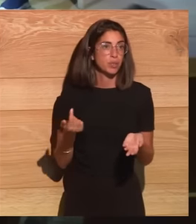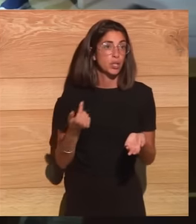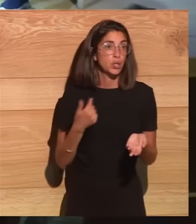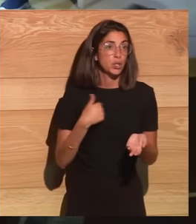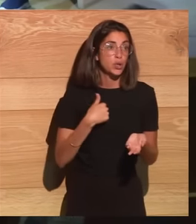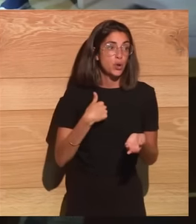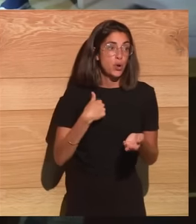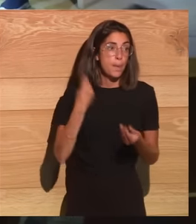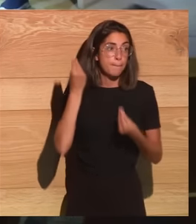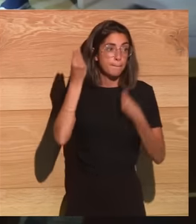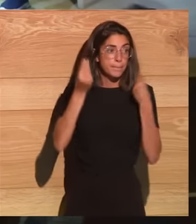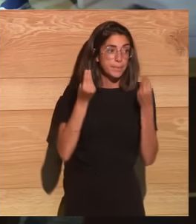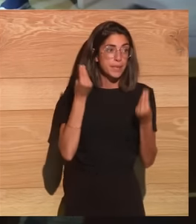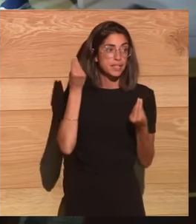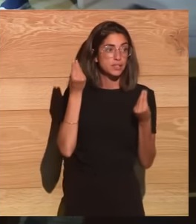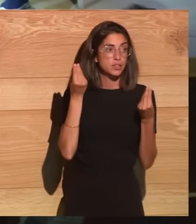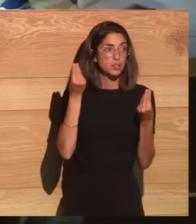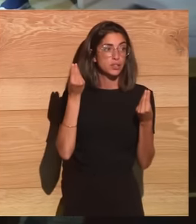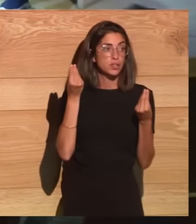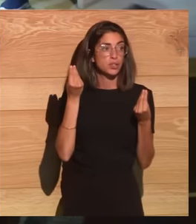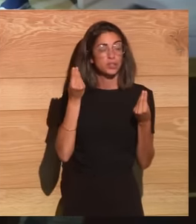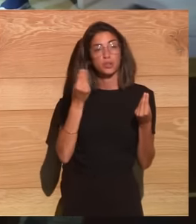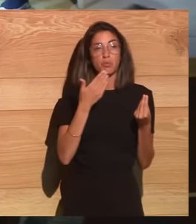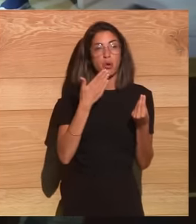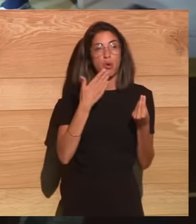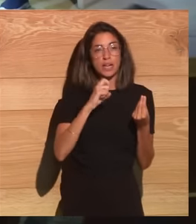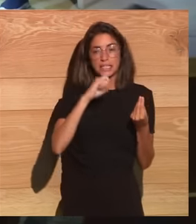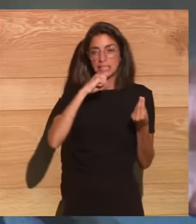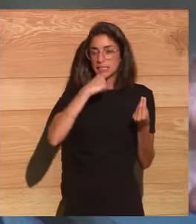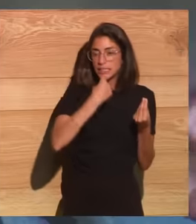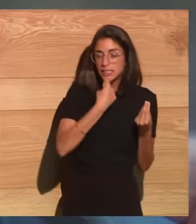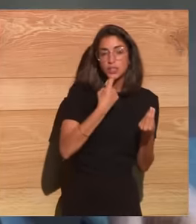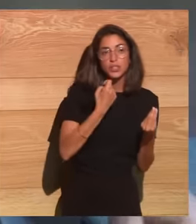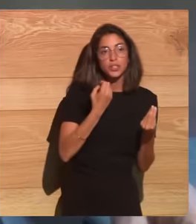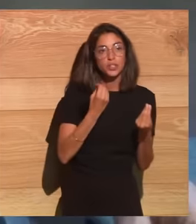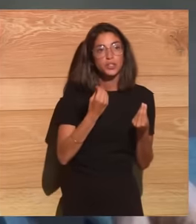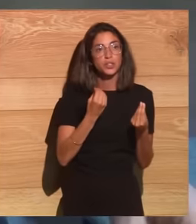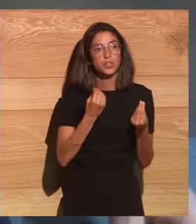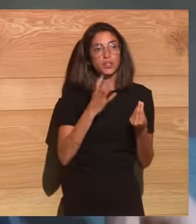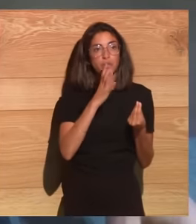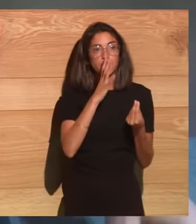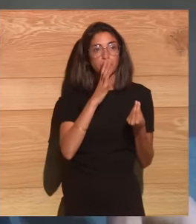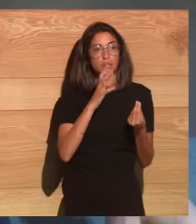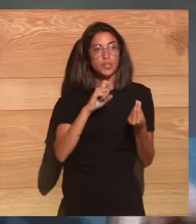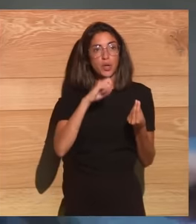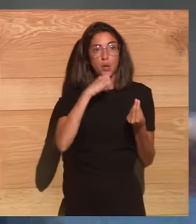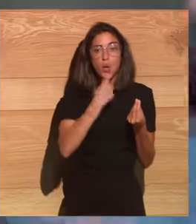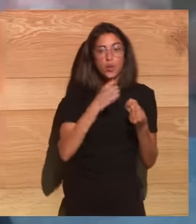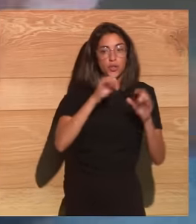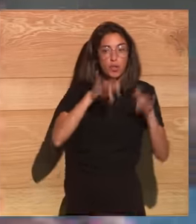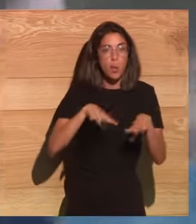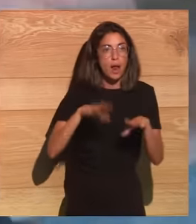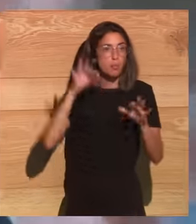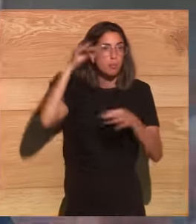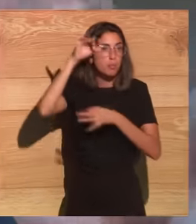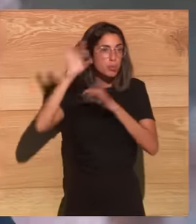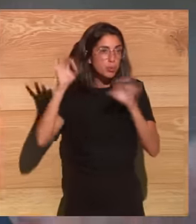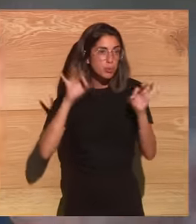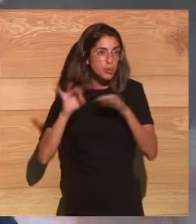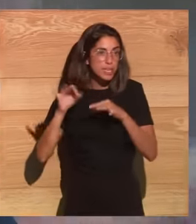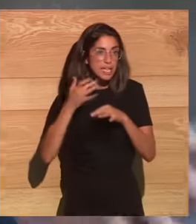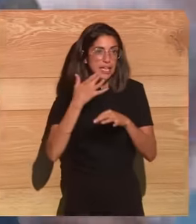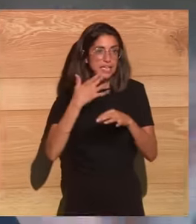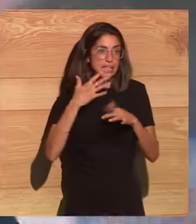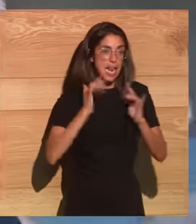creo que el odio es como... Lo pongo porque la frase me quedó bien. Que el odio es como la purpurina, que si estás en mitad